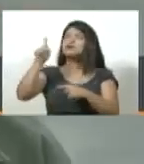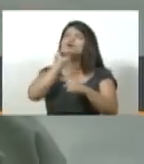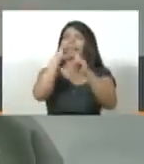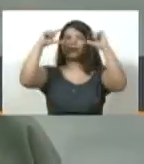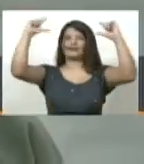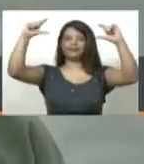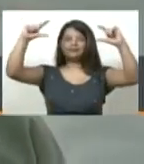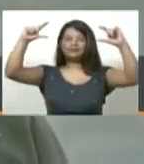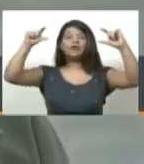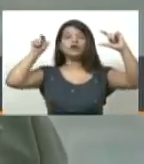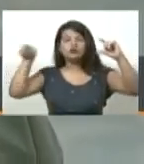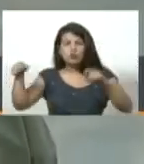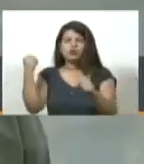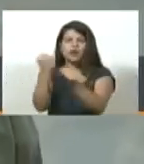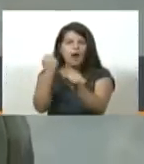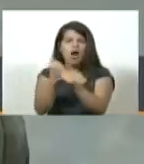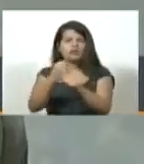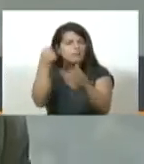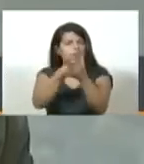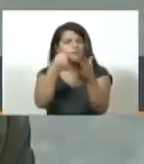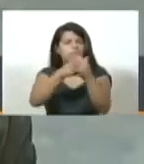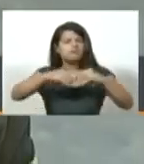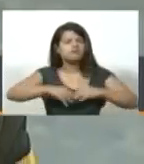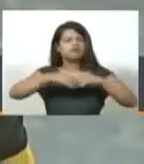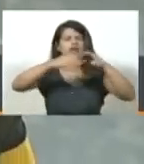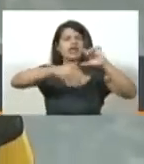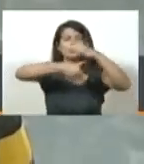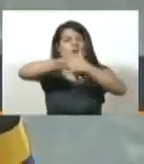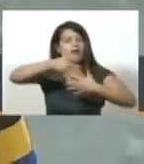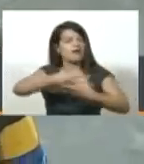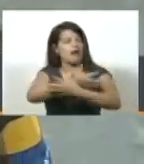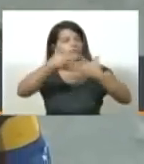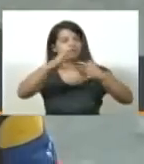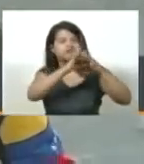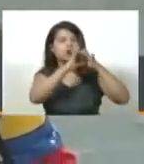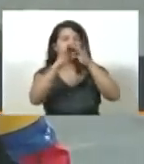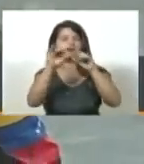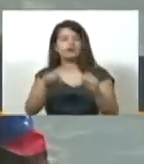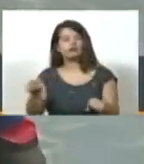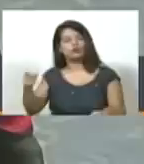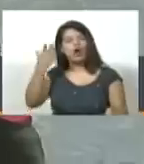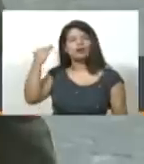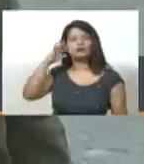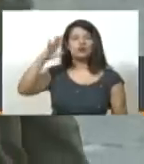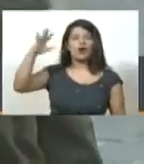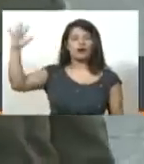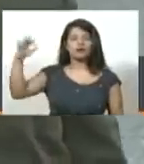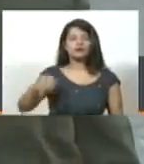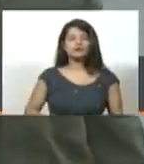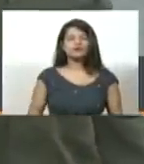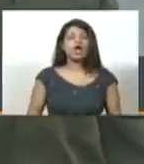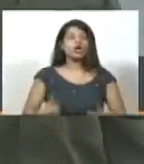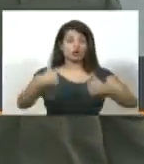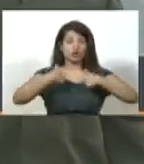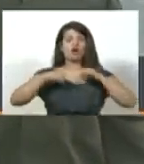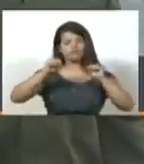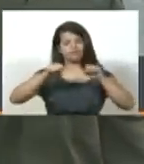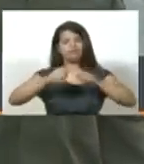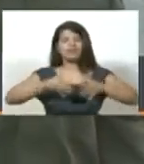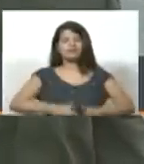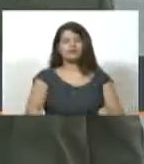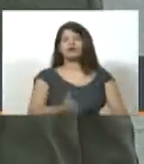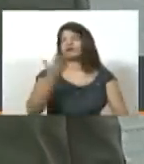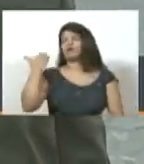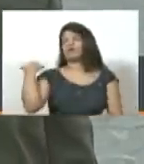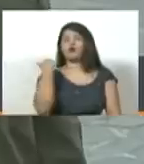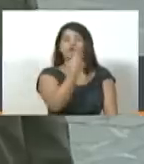la patria grande que siempre soñamos. Si es verdad, nací hace 234 años, pero